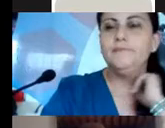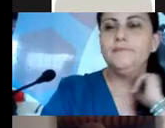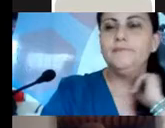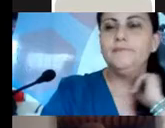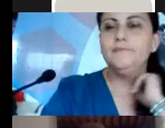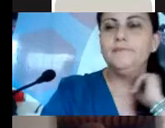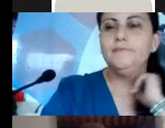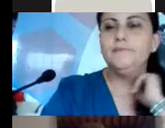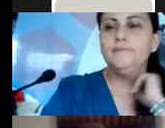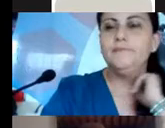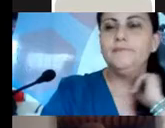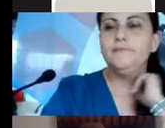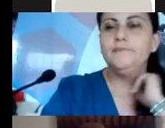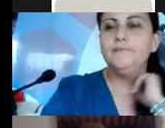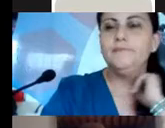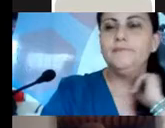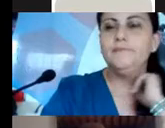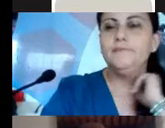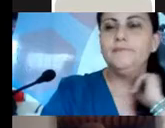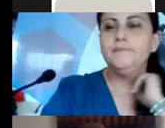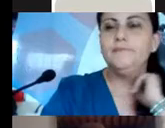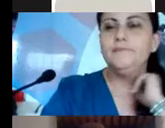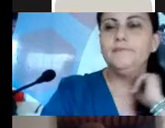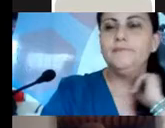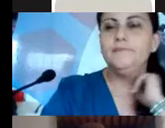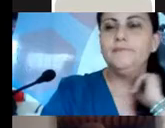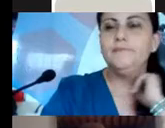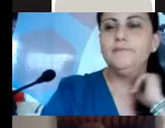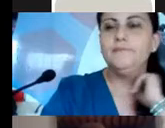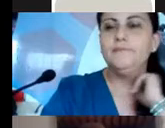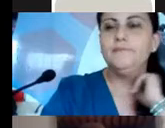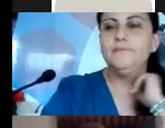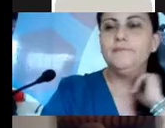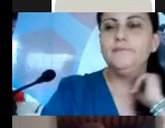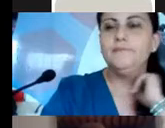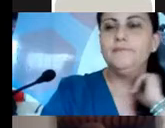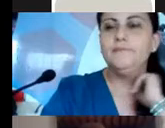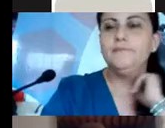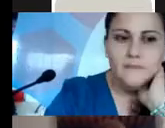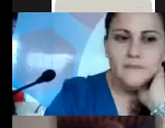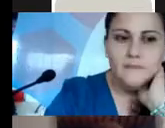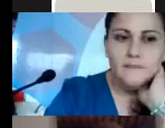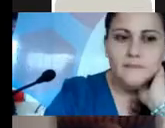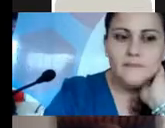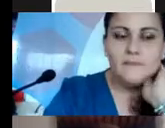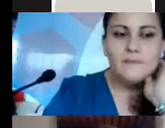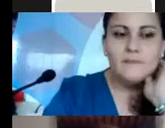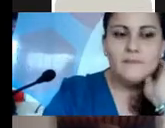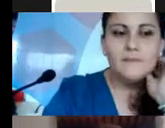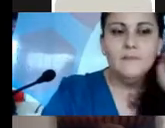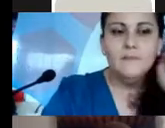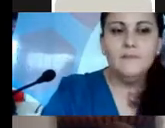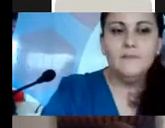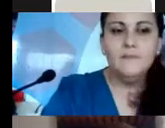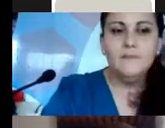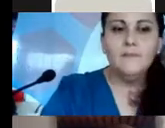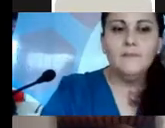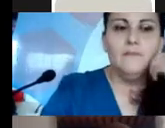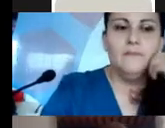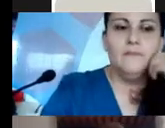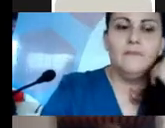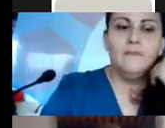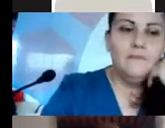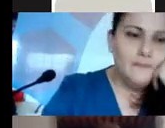diríamos casi perfectamente a medida del paciente. Ese ajuste lo va a determinar usted. ¿Usted quién? El